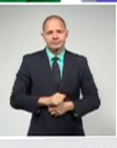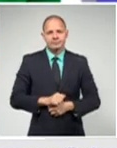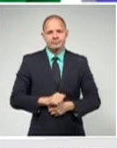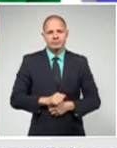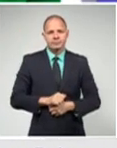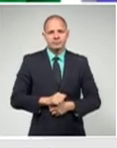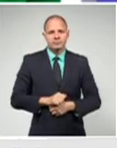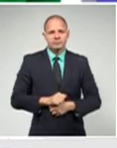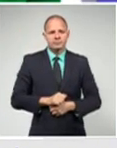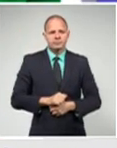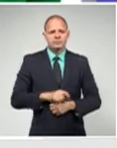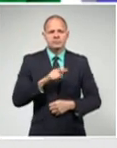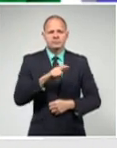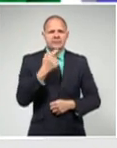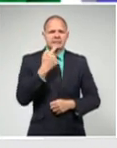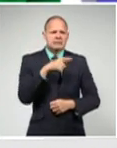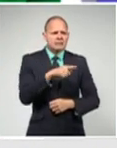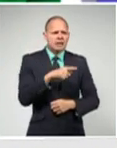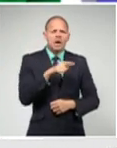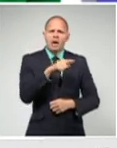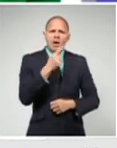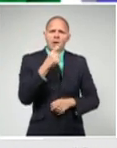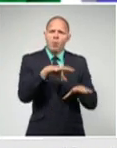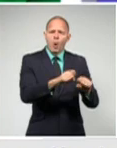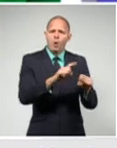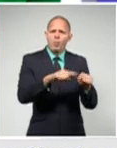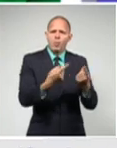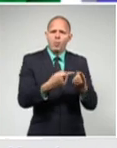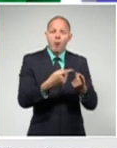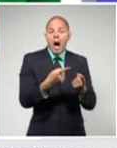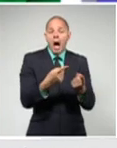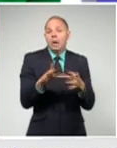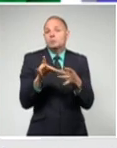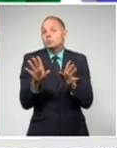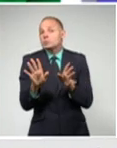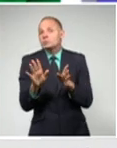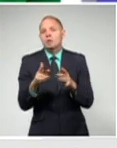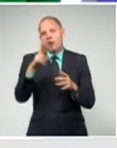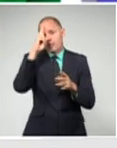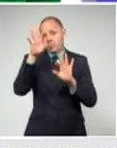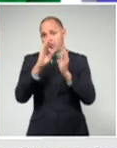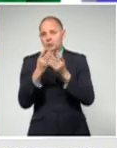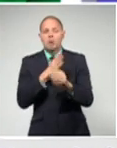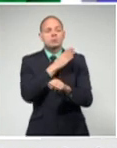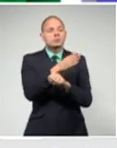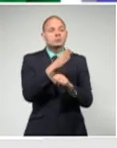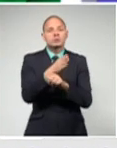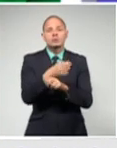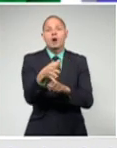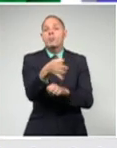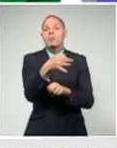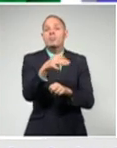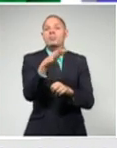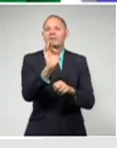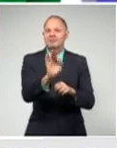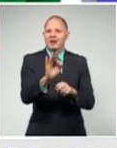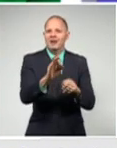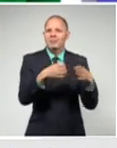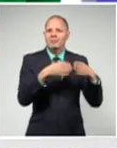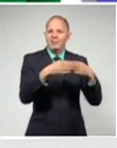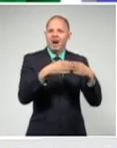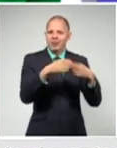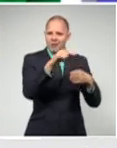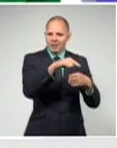que se detecta por una pesquisa que se estaba realizando en la provincia de Granma. Hoy se cumple un